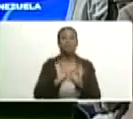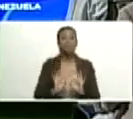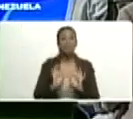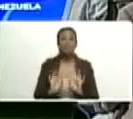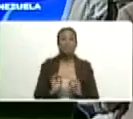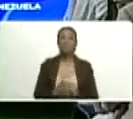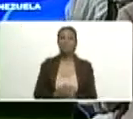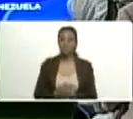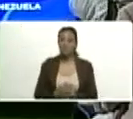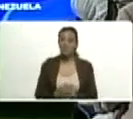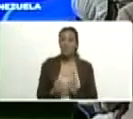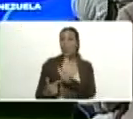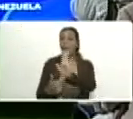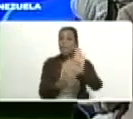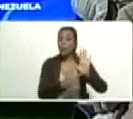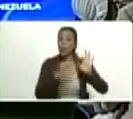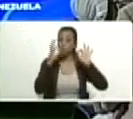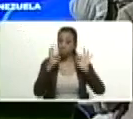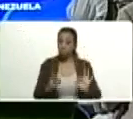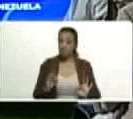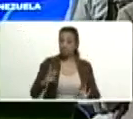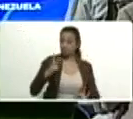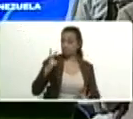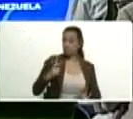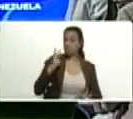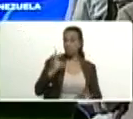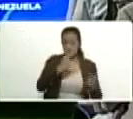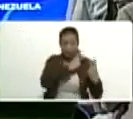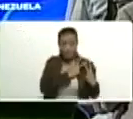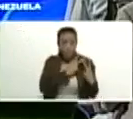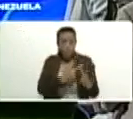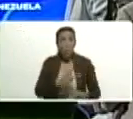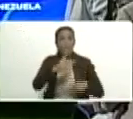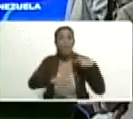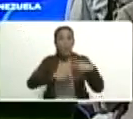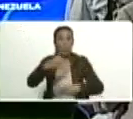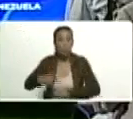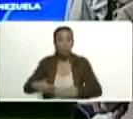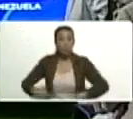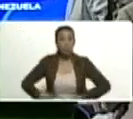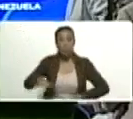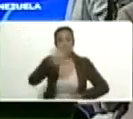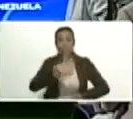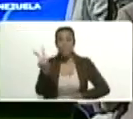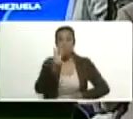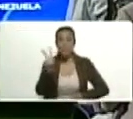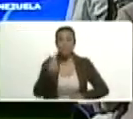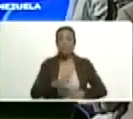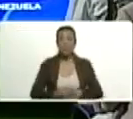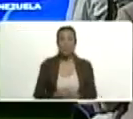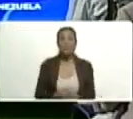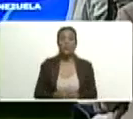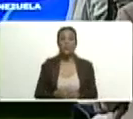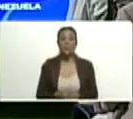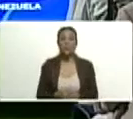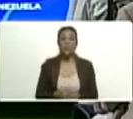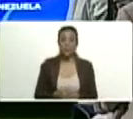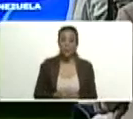es una muestra de la voluntad productiva del país. Es una